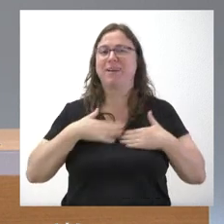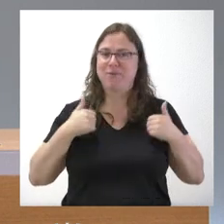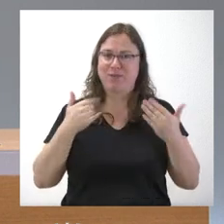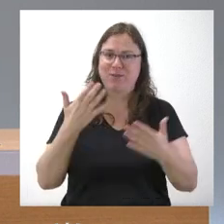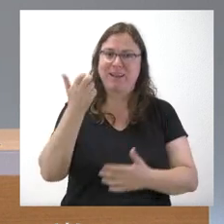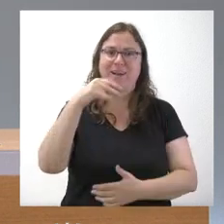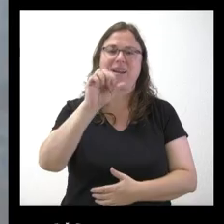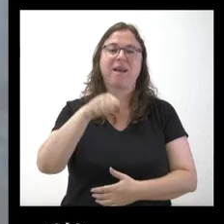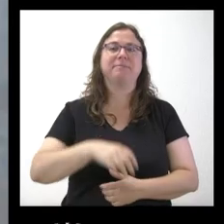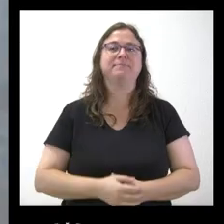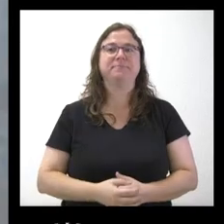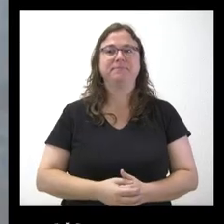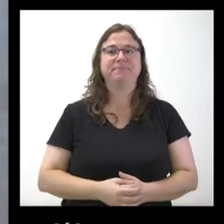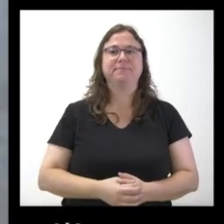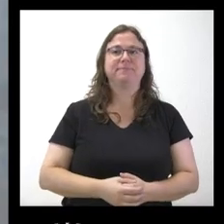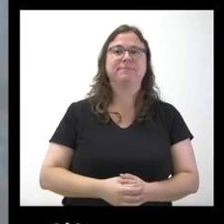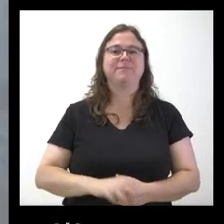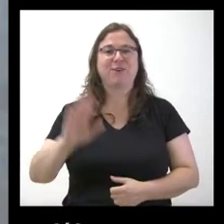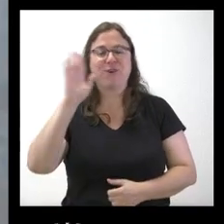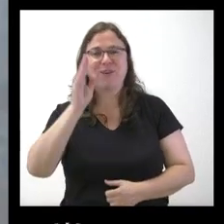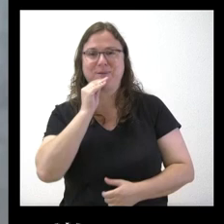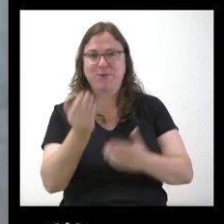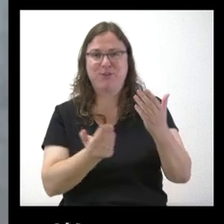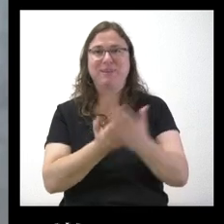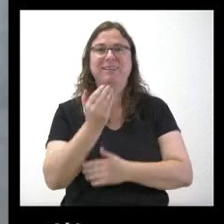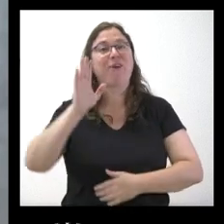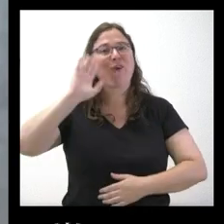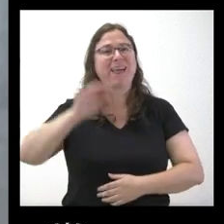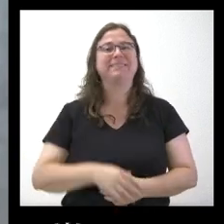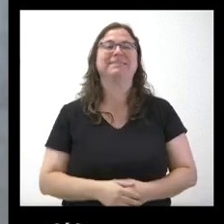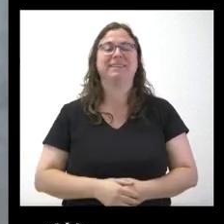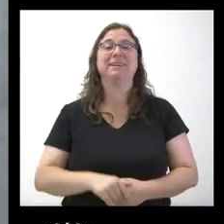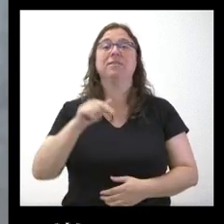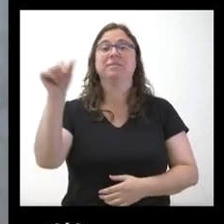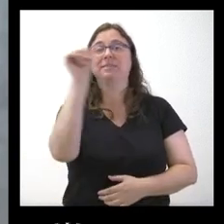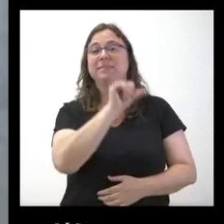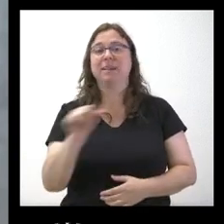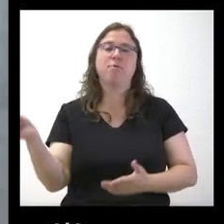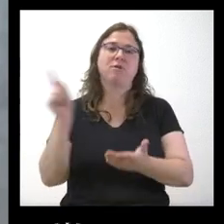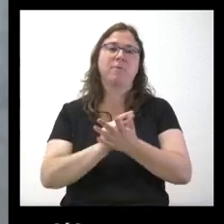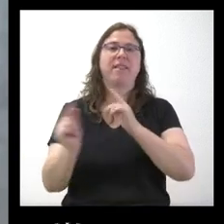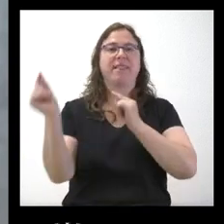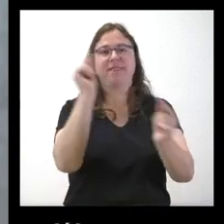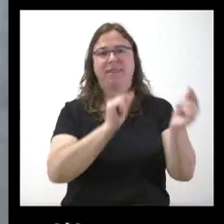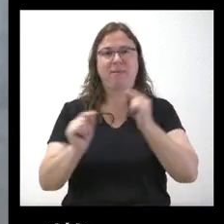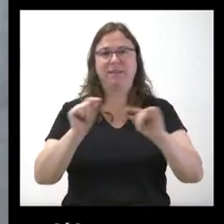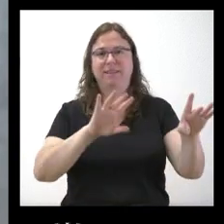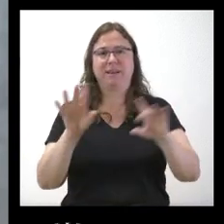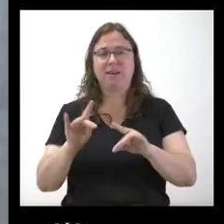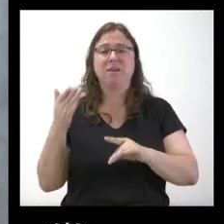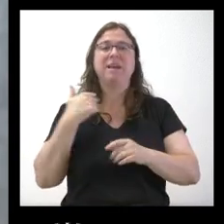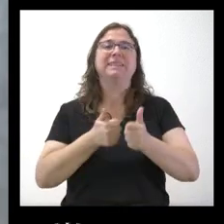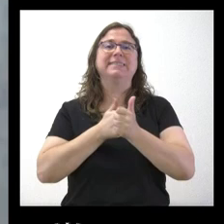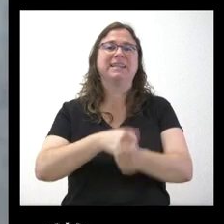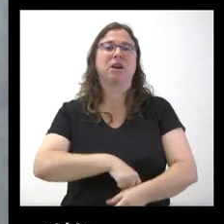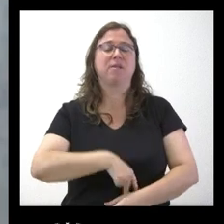Encarna adelante Hola buenos días esta semana ha vuelto el debate territorial Y ayer el secretario general del